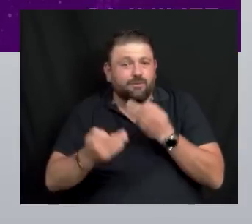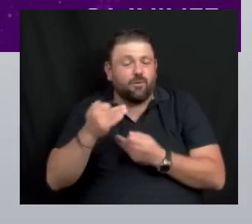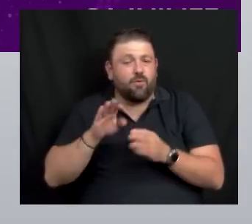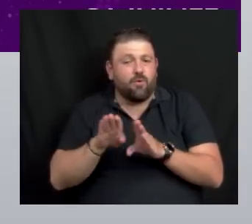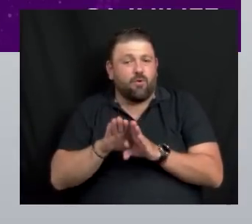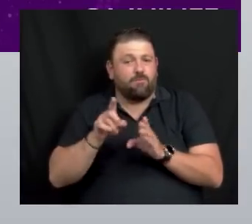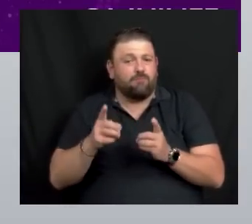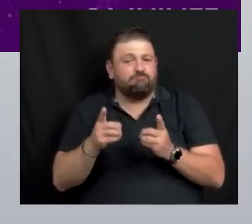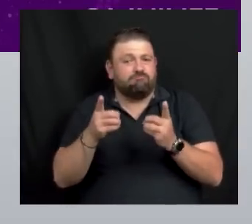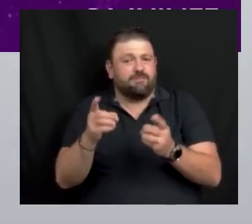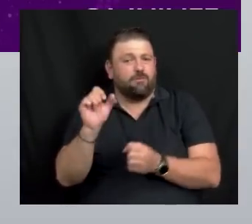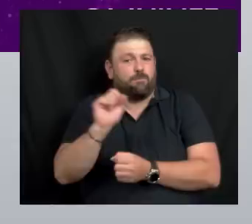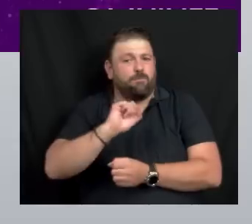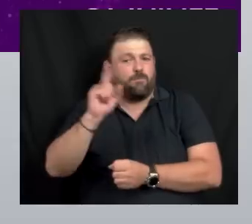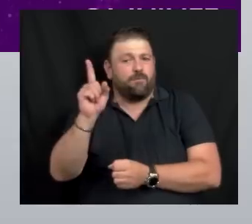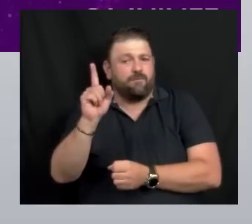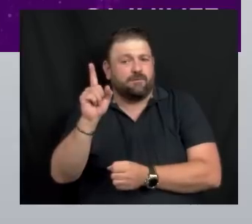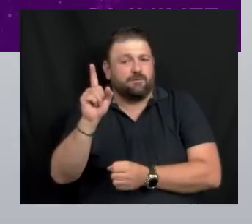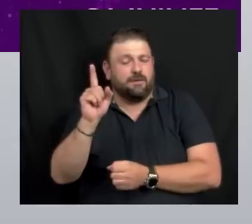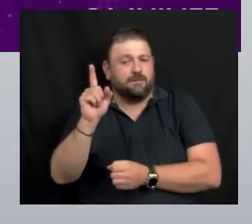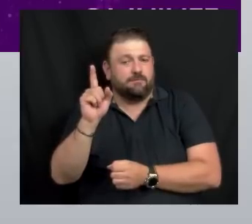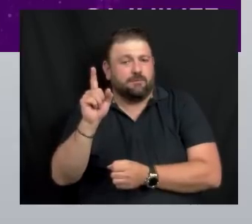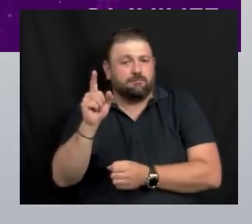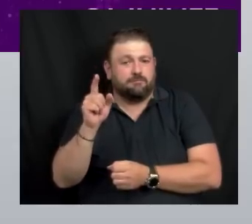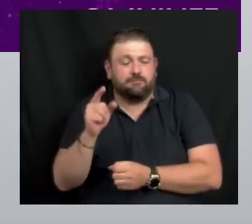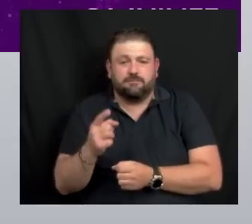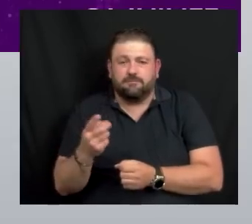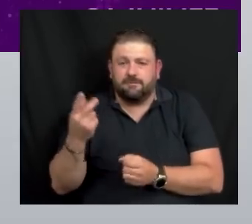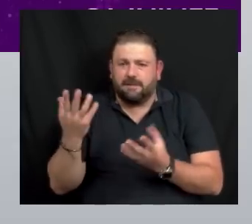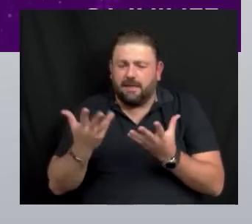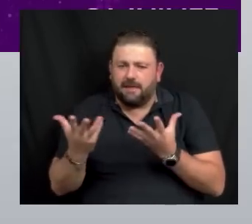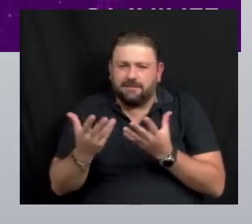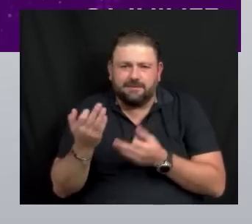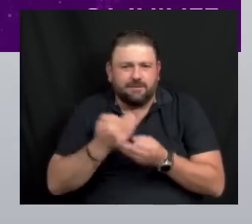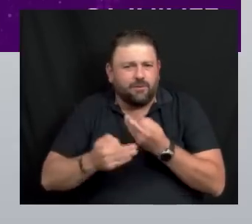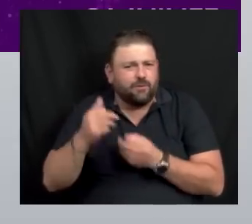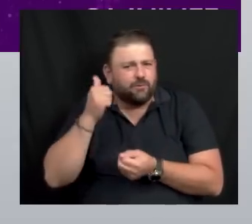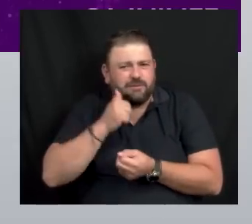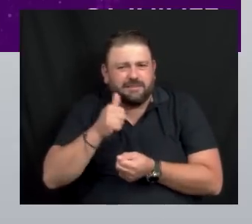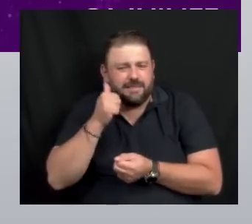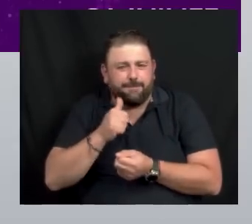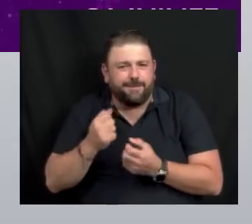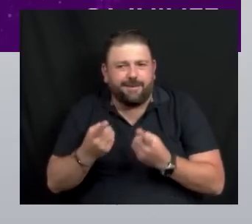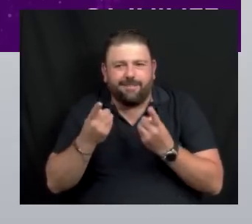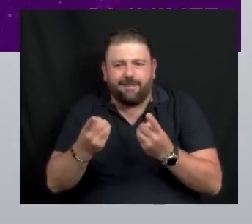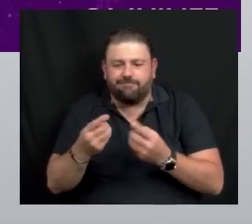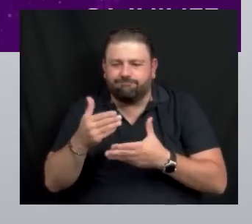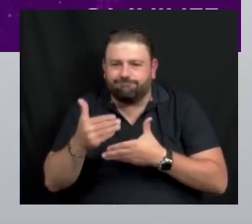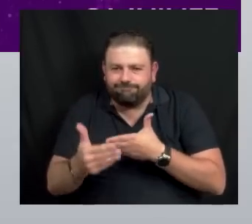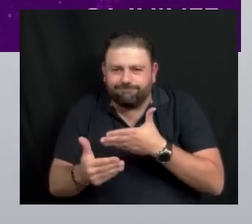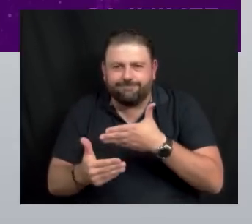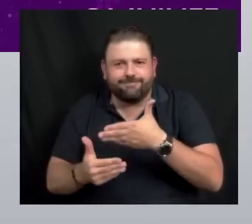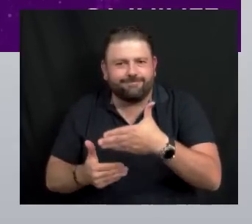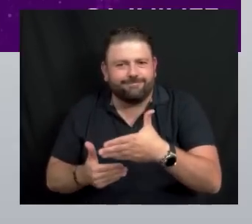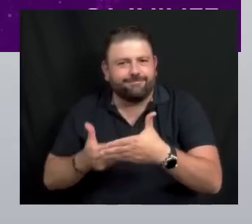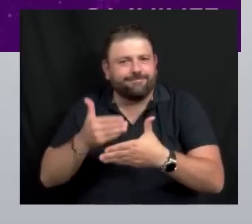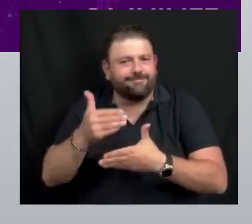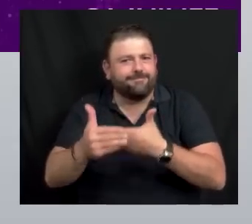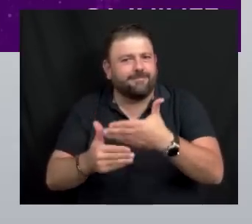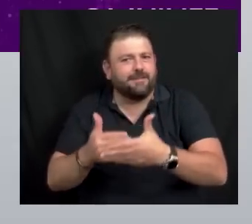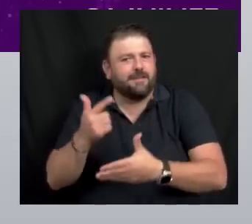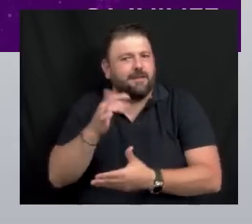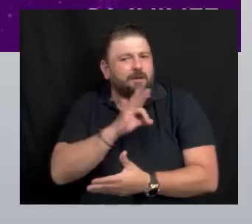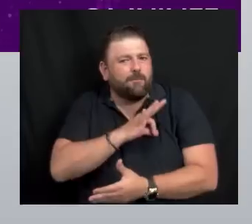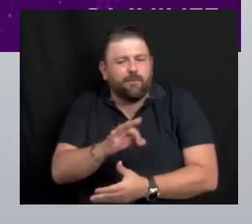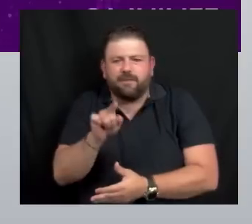hacen, te puedo decir, dar siempre pasos firmes, que te hacen sentir que